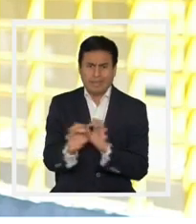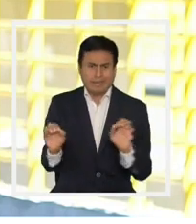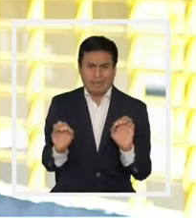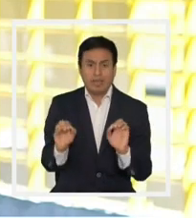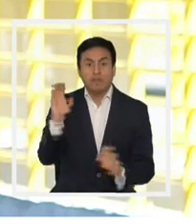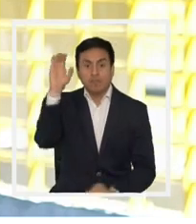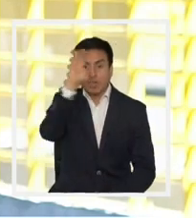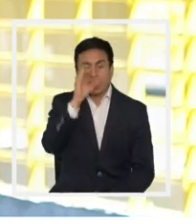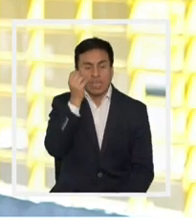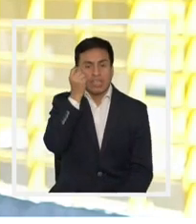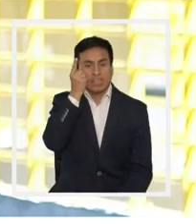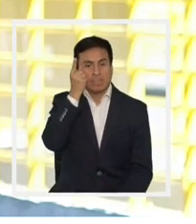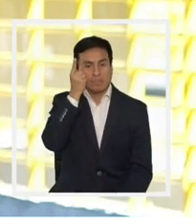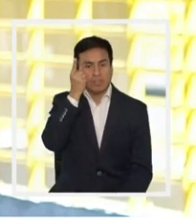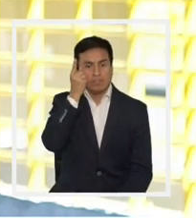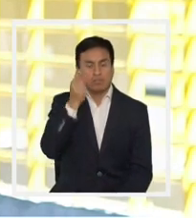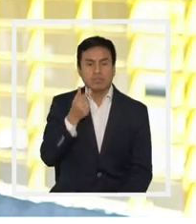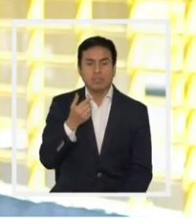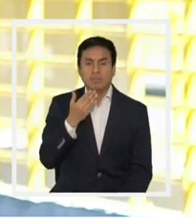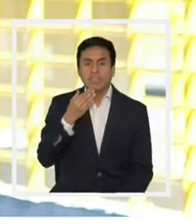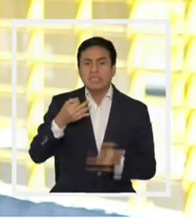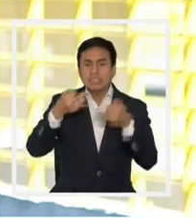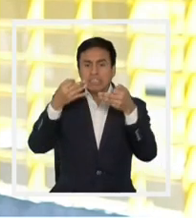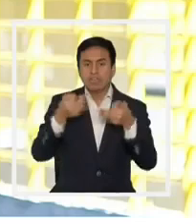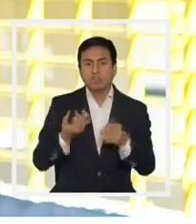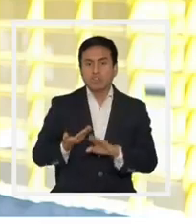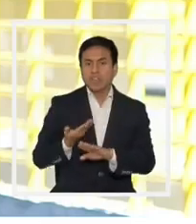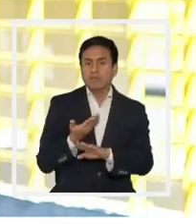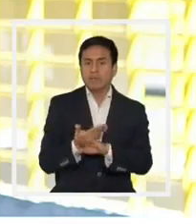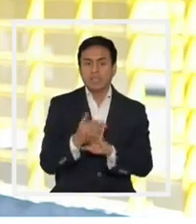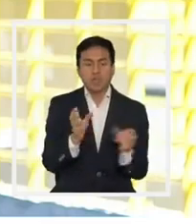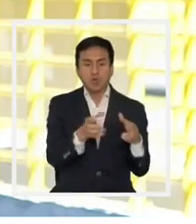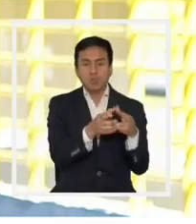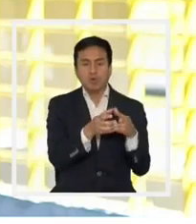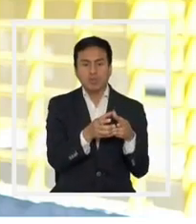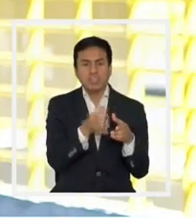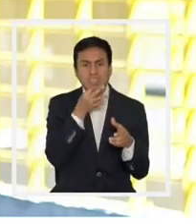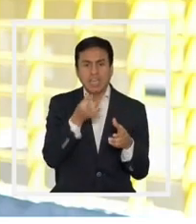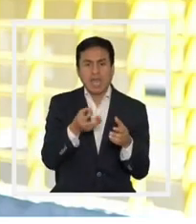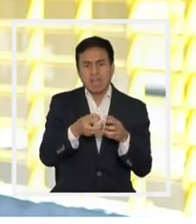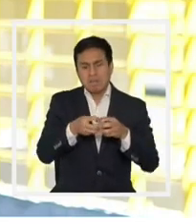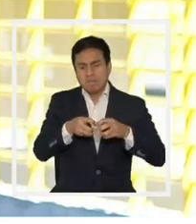a la búsqueda de entendimiento, y por cierto, las mismas demandas que esos grupos plantean las alejan aún más.